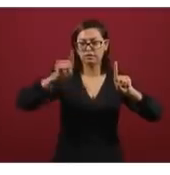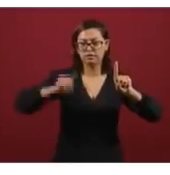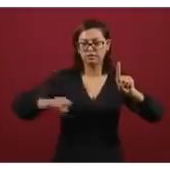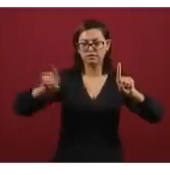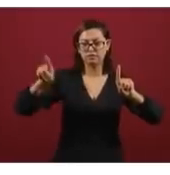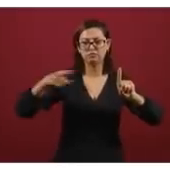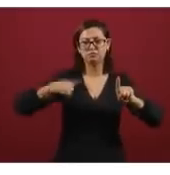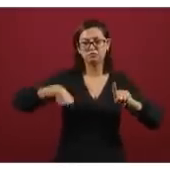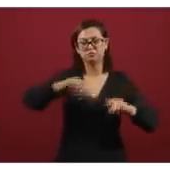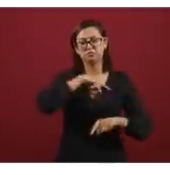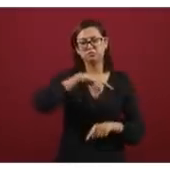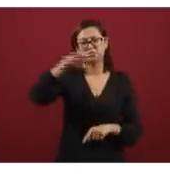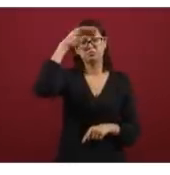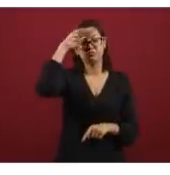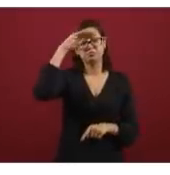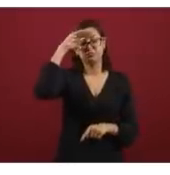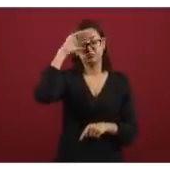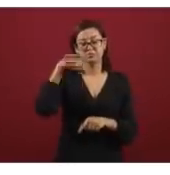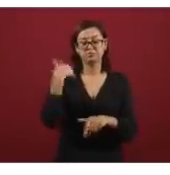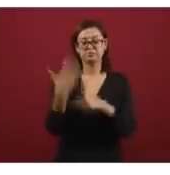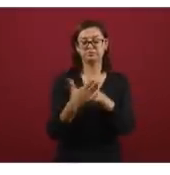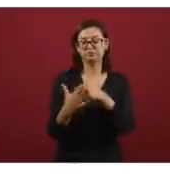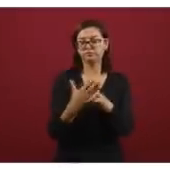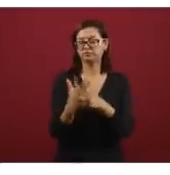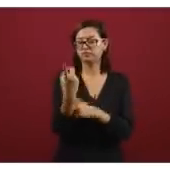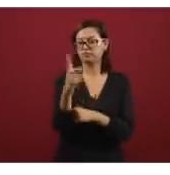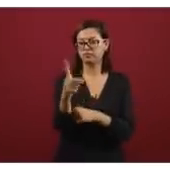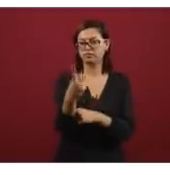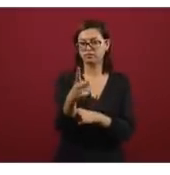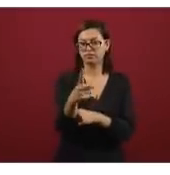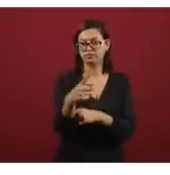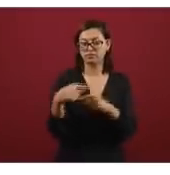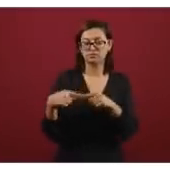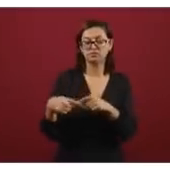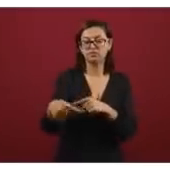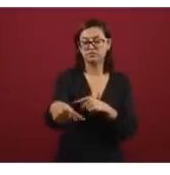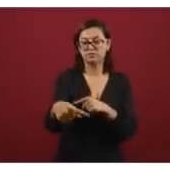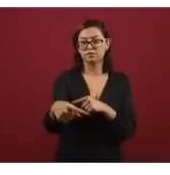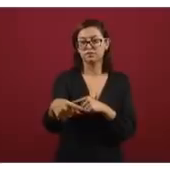previendo para finales de este año. Y